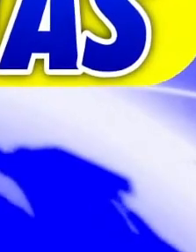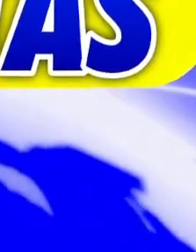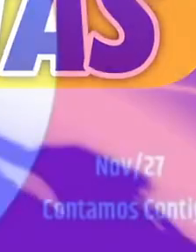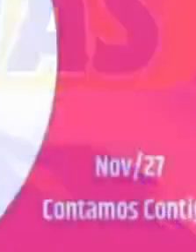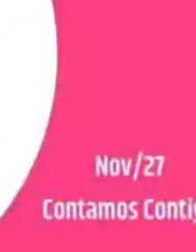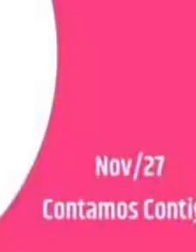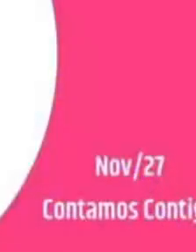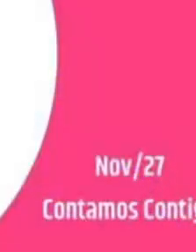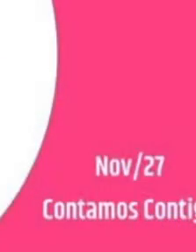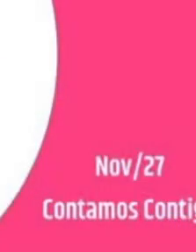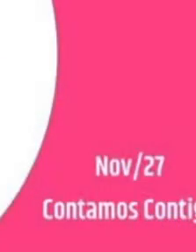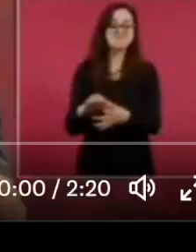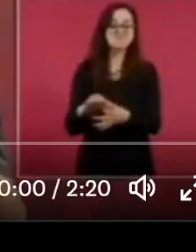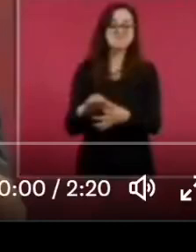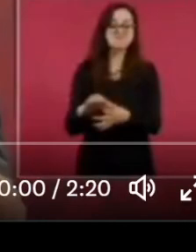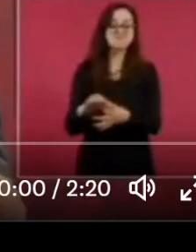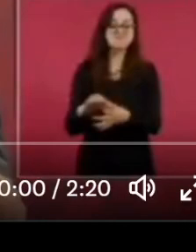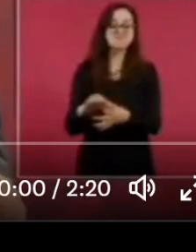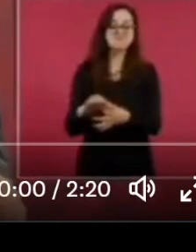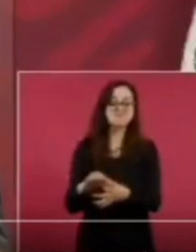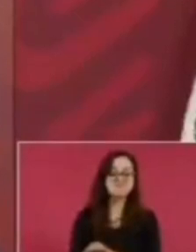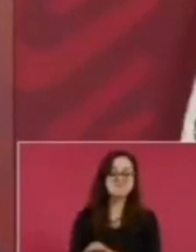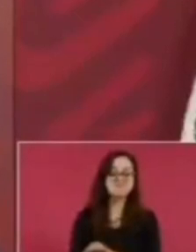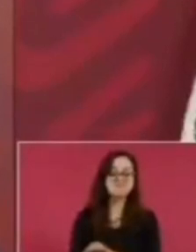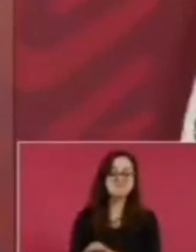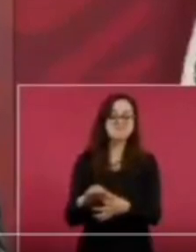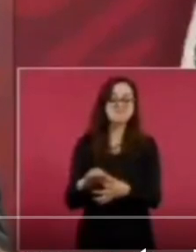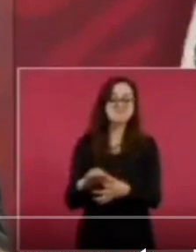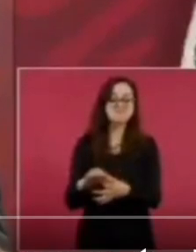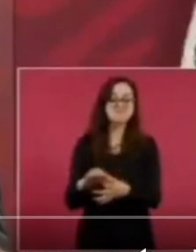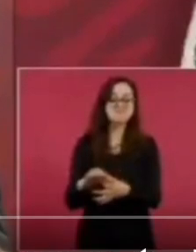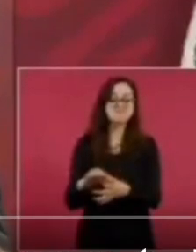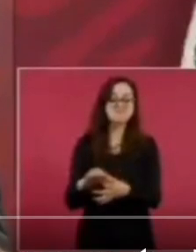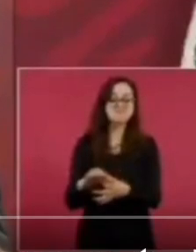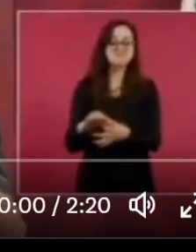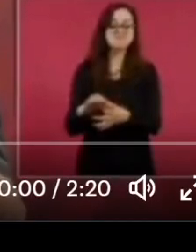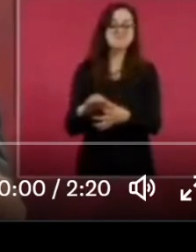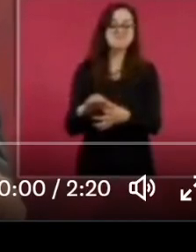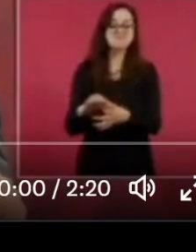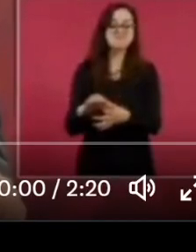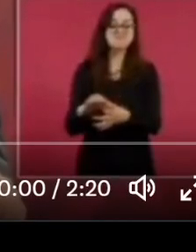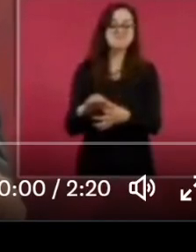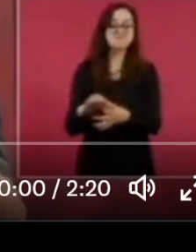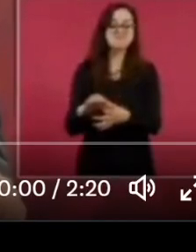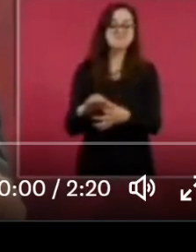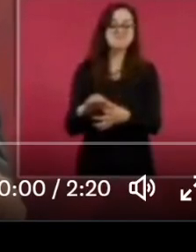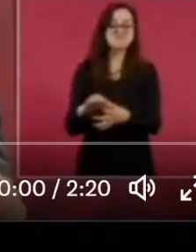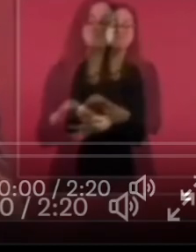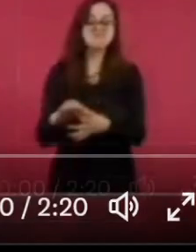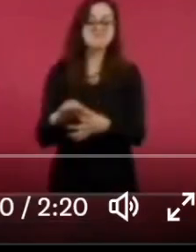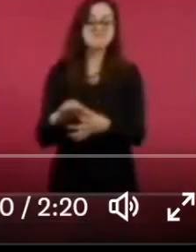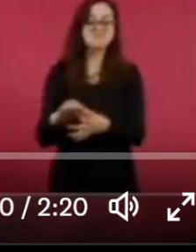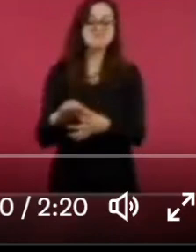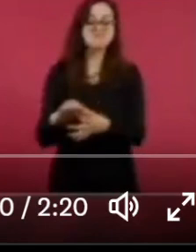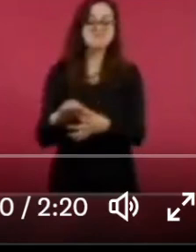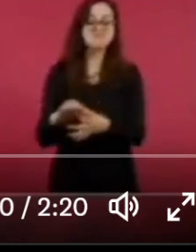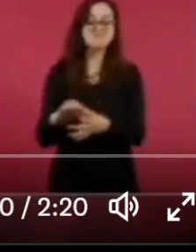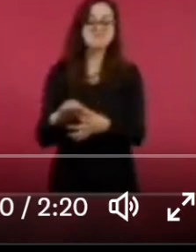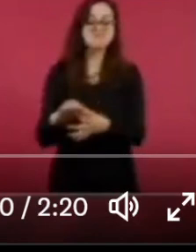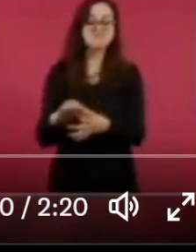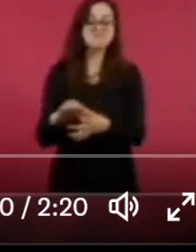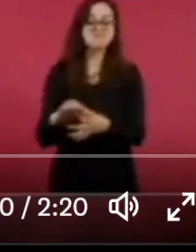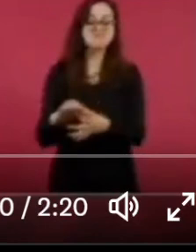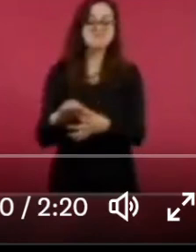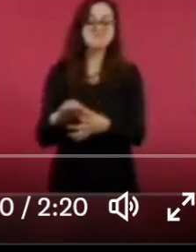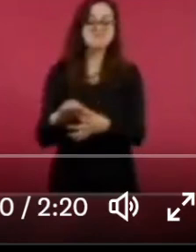continuando con las noticias el presidente Andrés Manuel López Obrador Les mando un contundente mensaje a todos aquellos que quieren separar a México